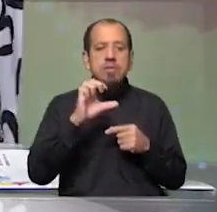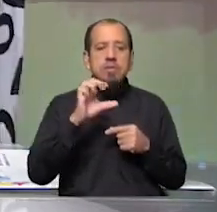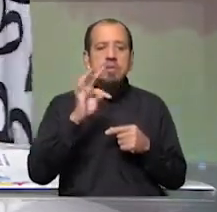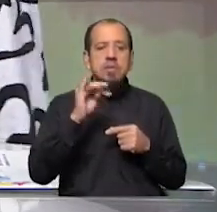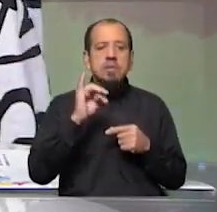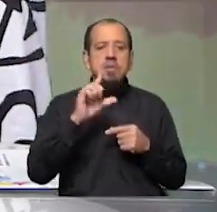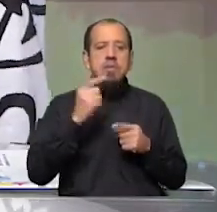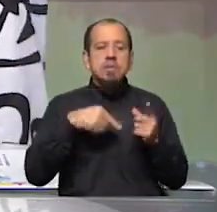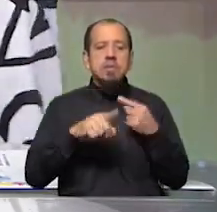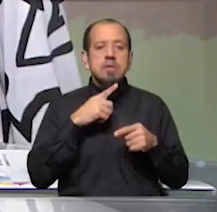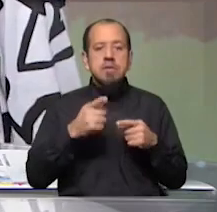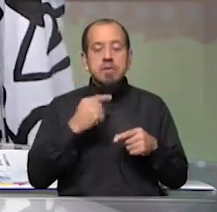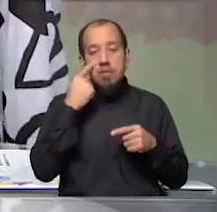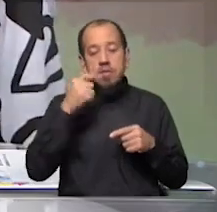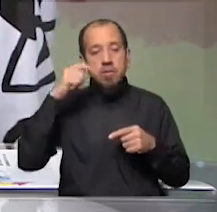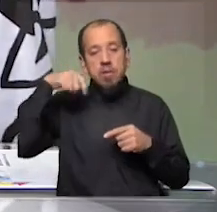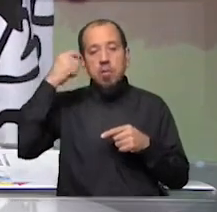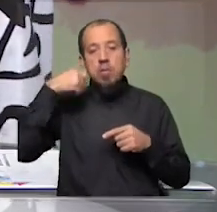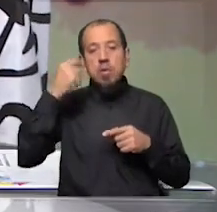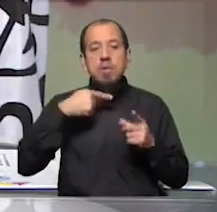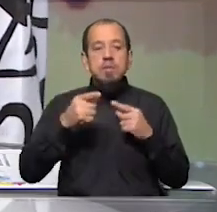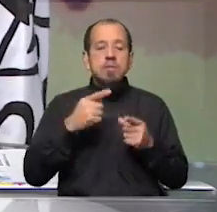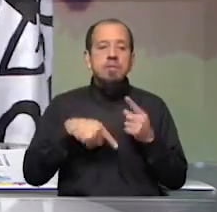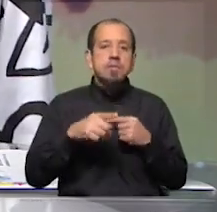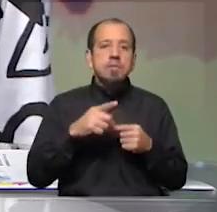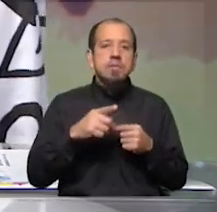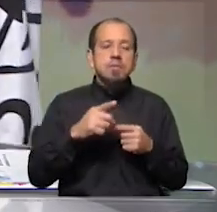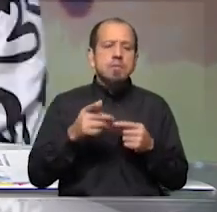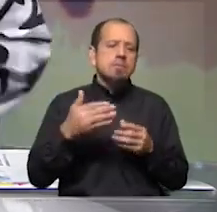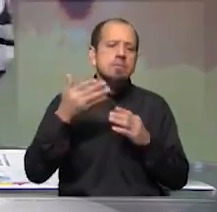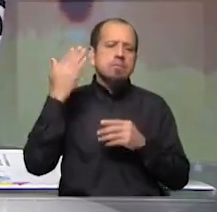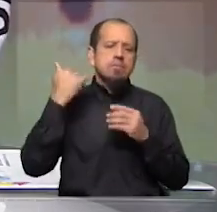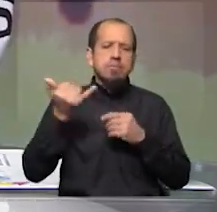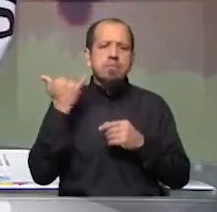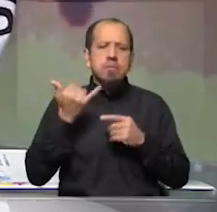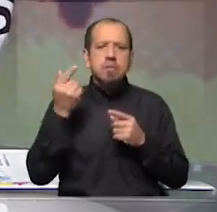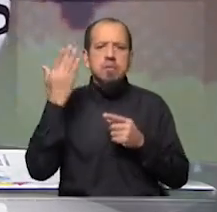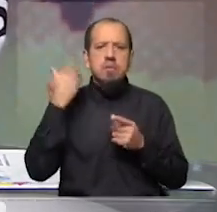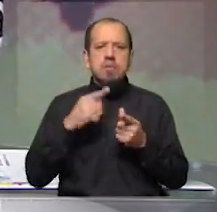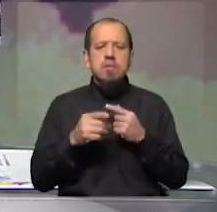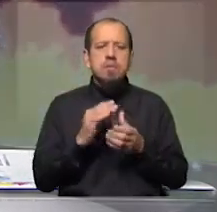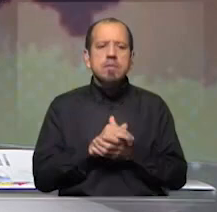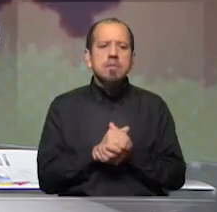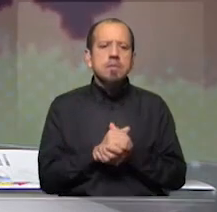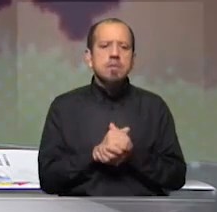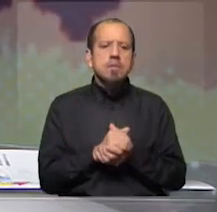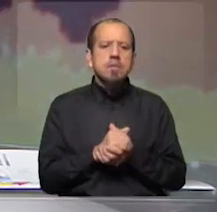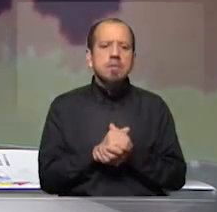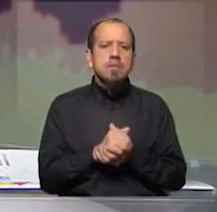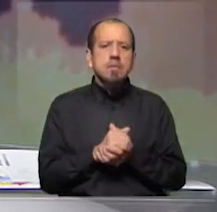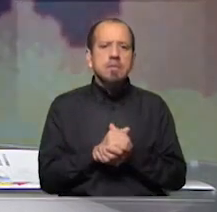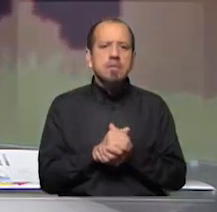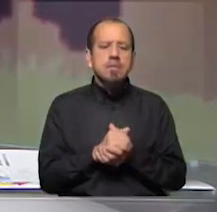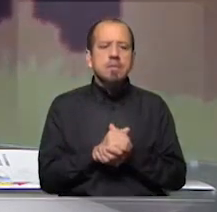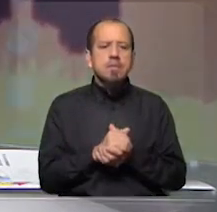madres viendo Star Wars junto con sus hijos enseñando esas historias que son de fines de los 70 por ejemplo nada a mí me genera mucha